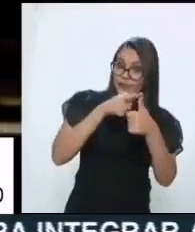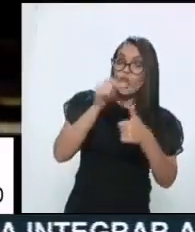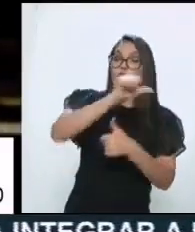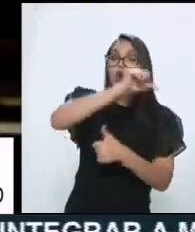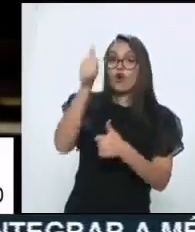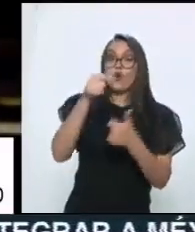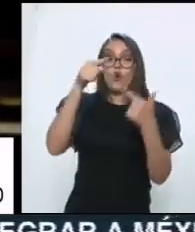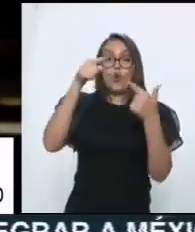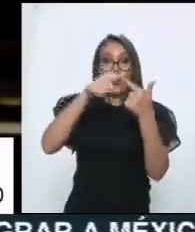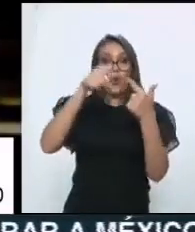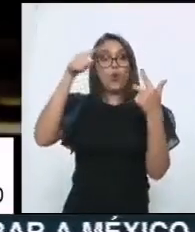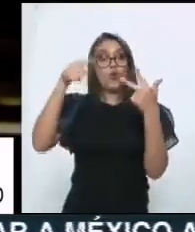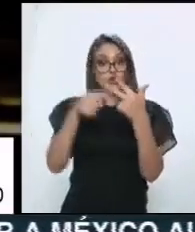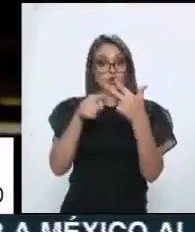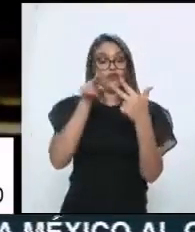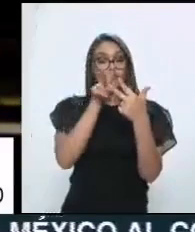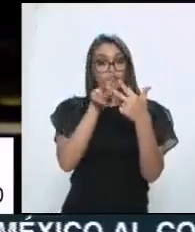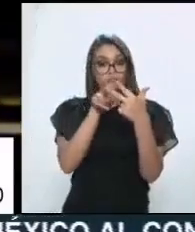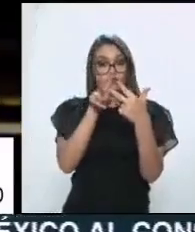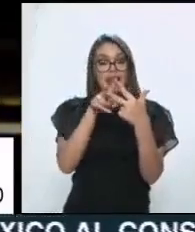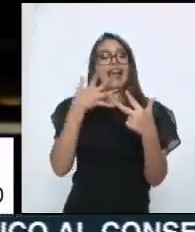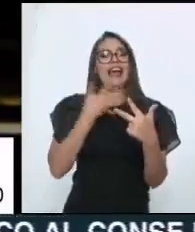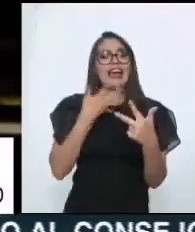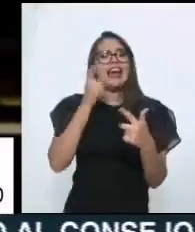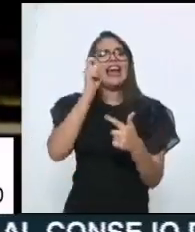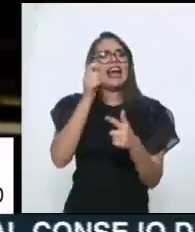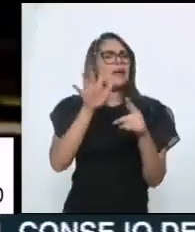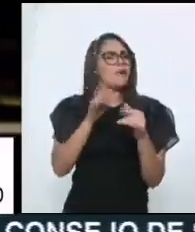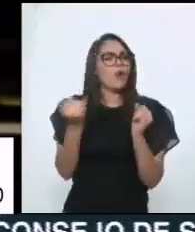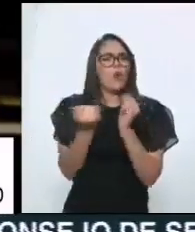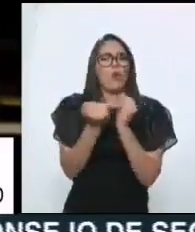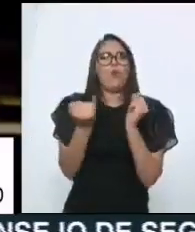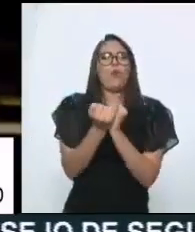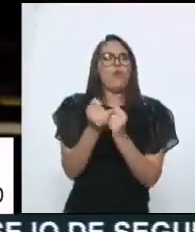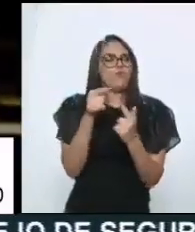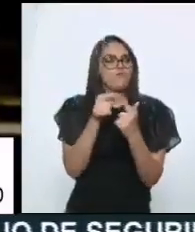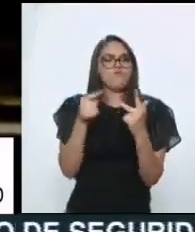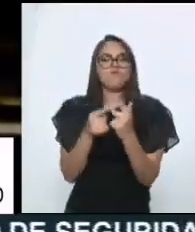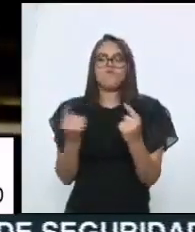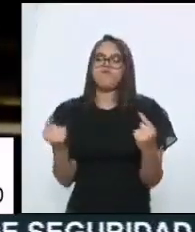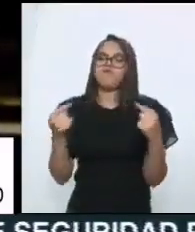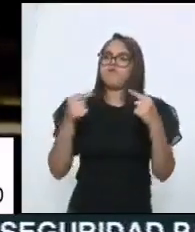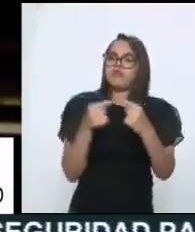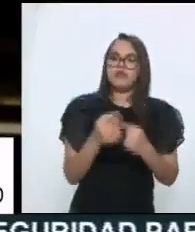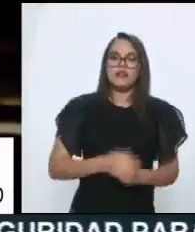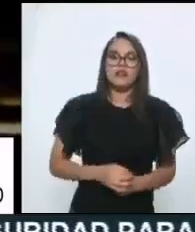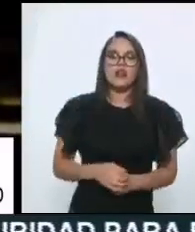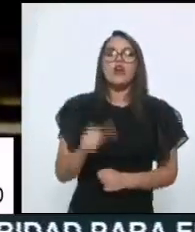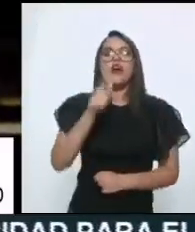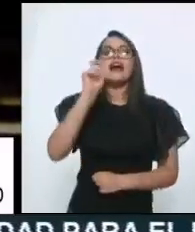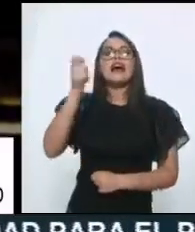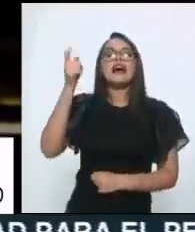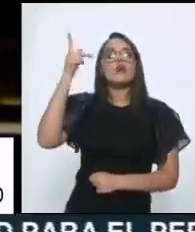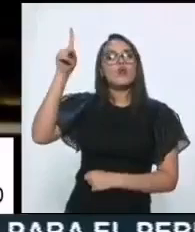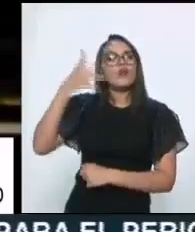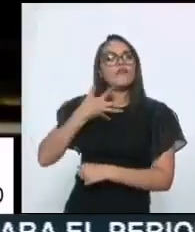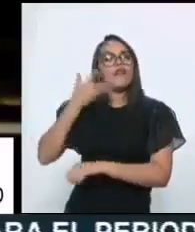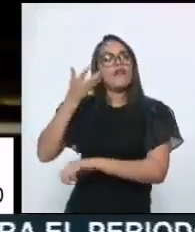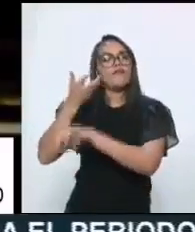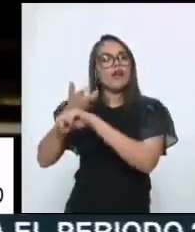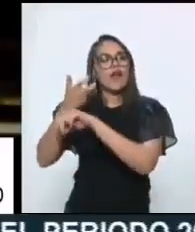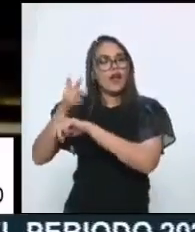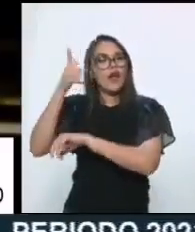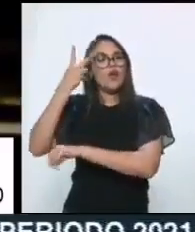están conectados entre sí y con el anterior. Se trata, por un lado, el extracto del informe como tal del Congreso de Estados Unidos, publicado en